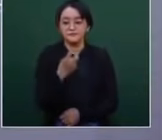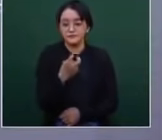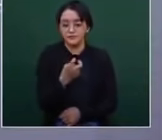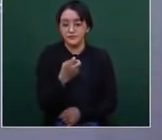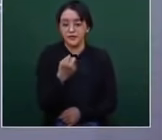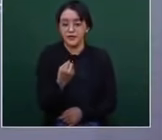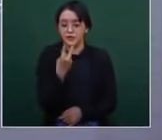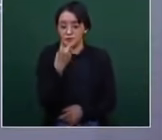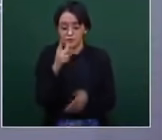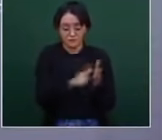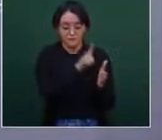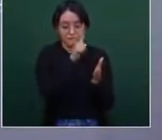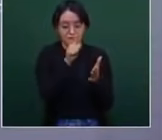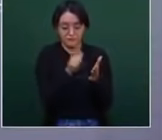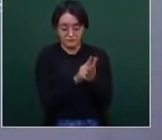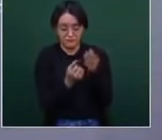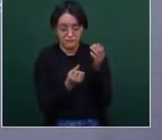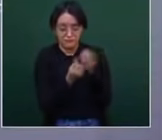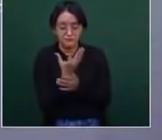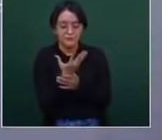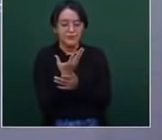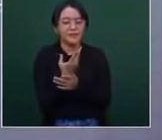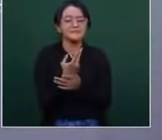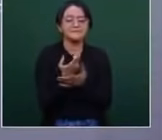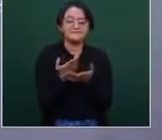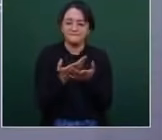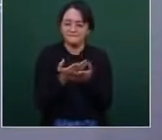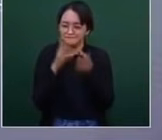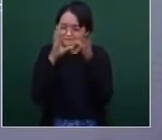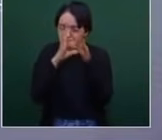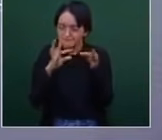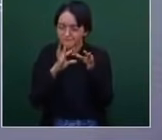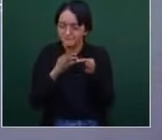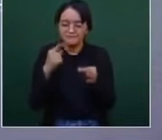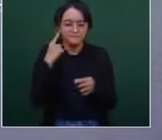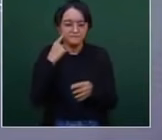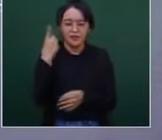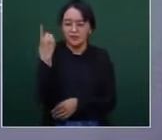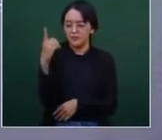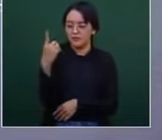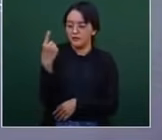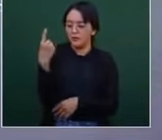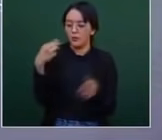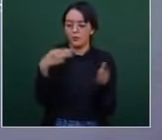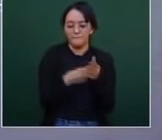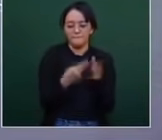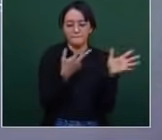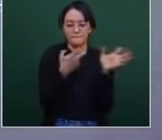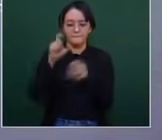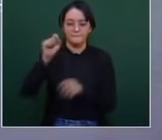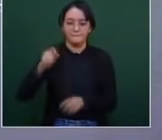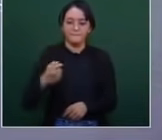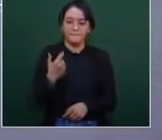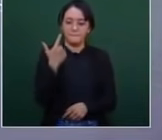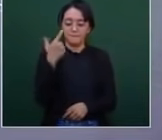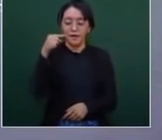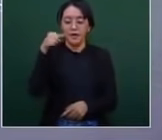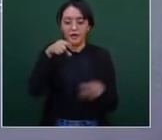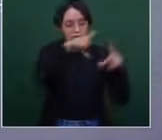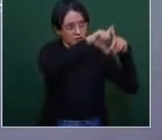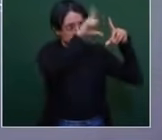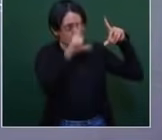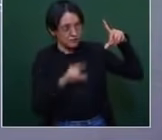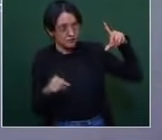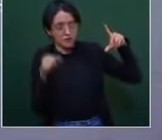dos leyes, es necesario señalar que en diciembre de 1827 había en el país